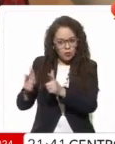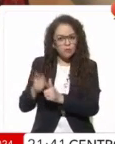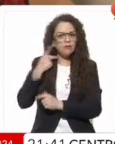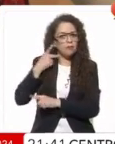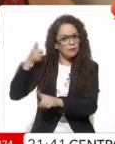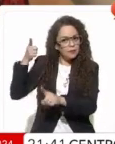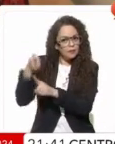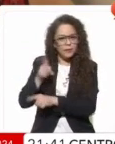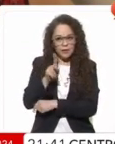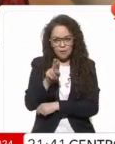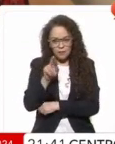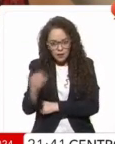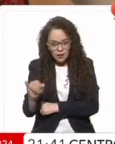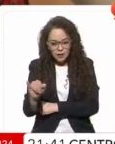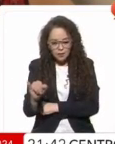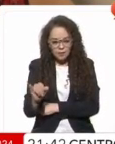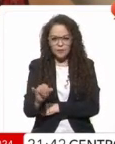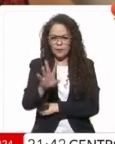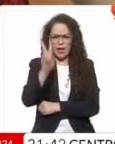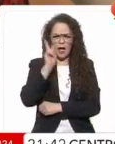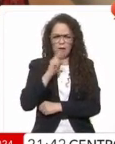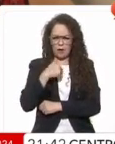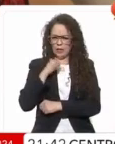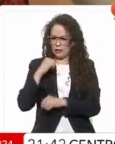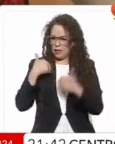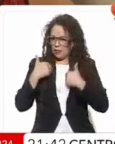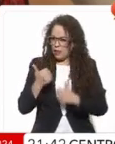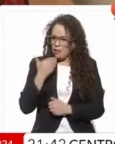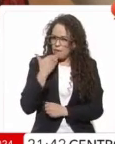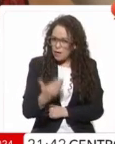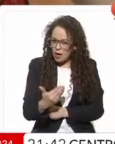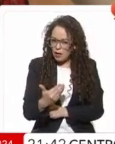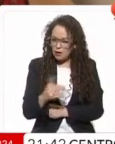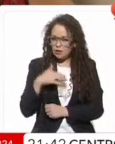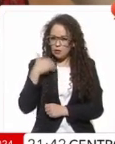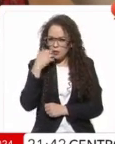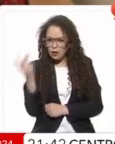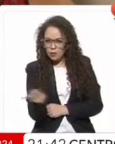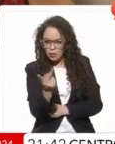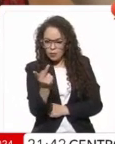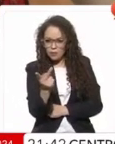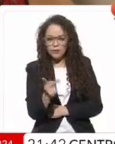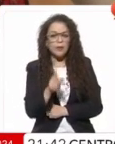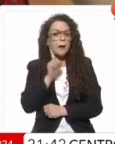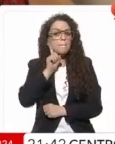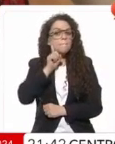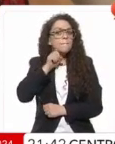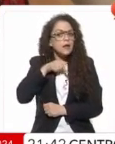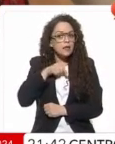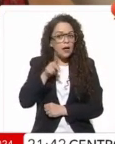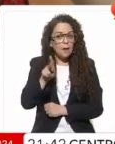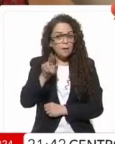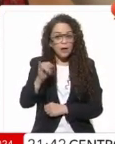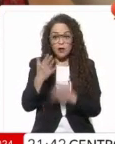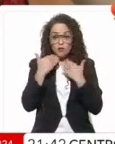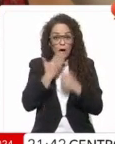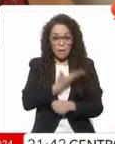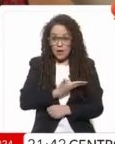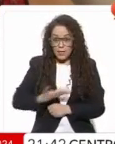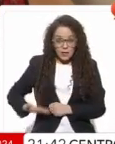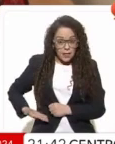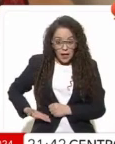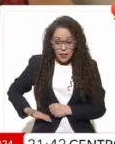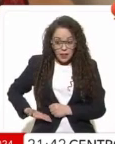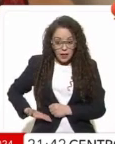significaría entonces, si lo tengo claro, que en este momento, o mañana más bien, ya el PRI no tendría presidente